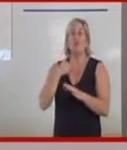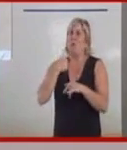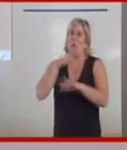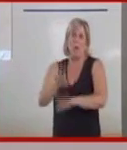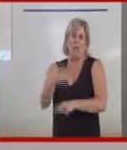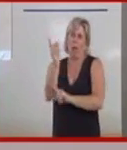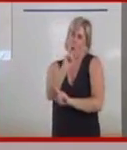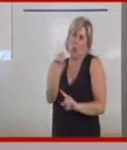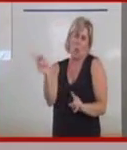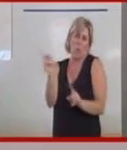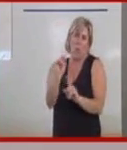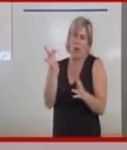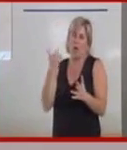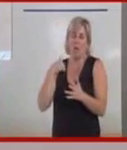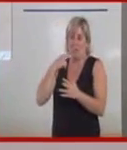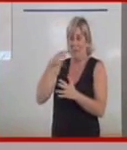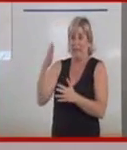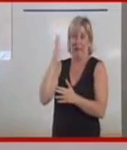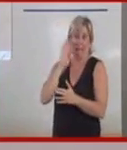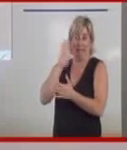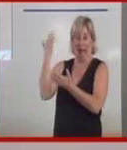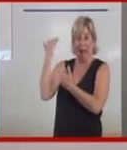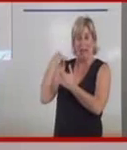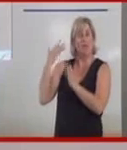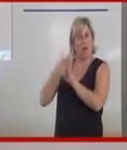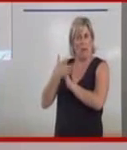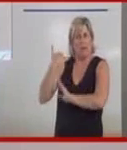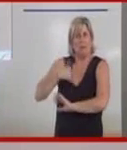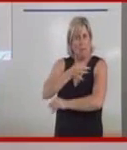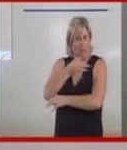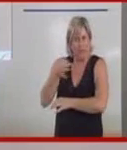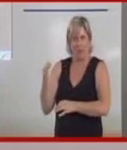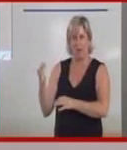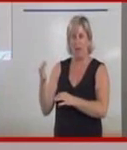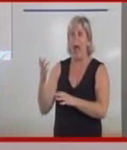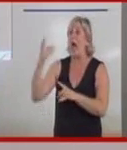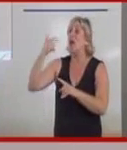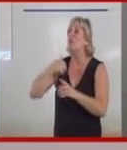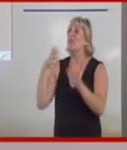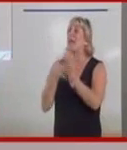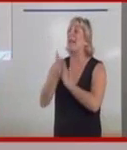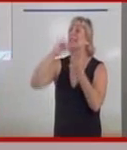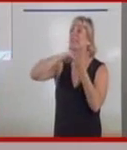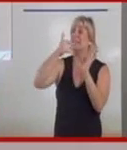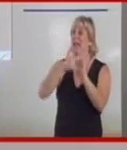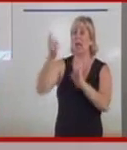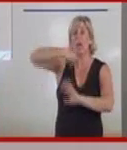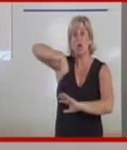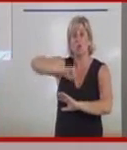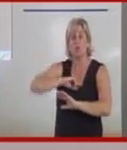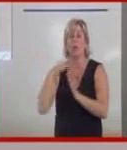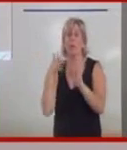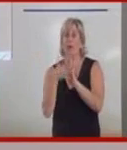eso, porque como digo, José Manuel lo ha explicado perfectamente, sino que voy a hablar de las técnicas que podemos aplicar